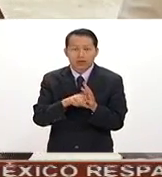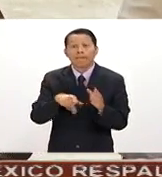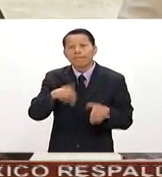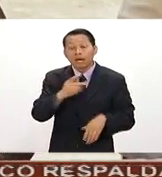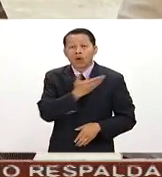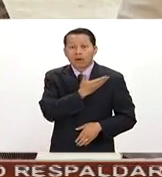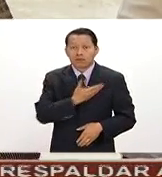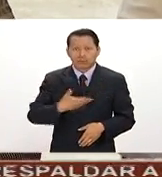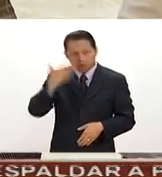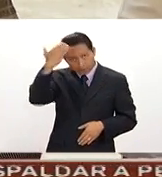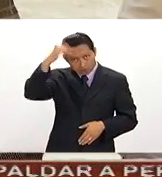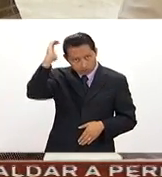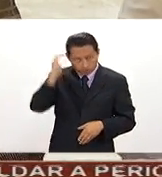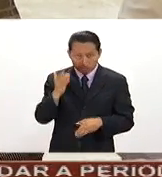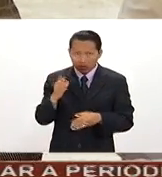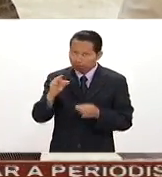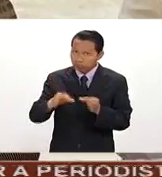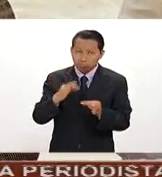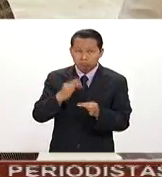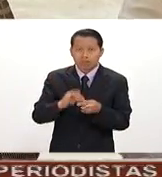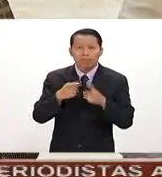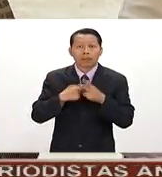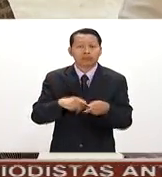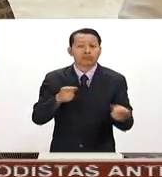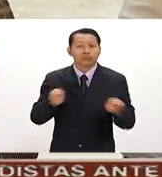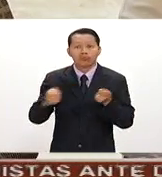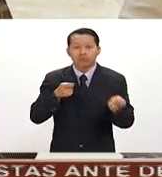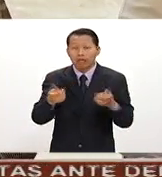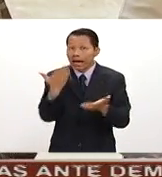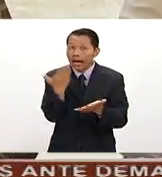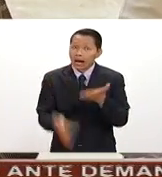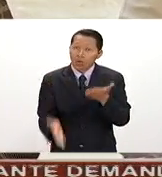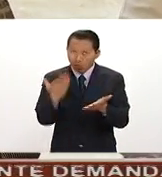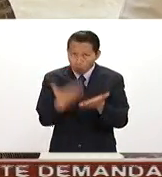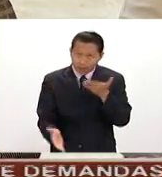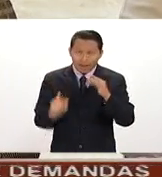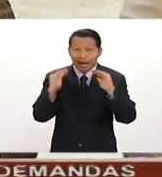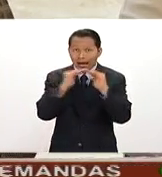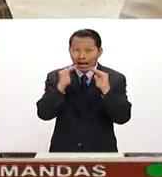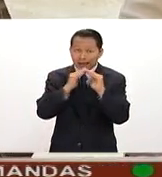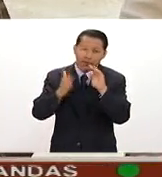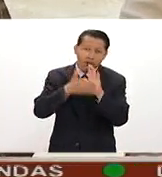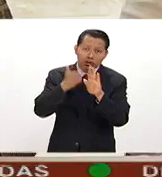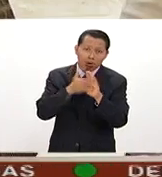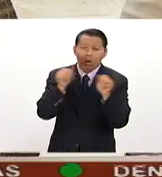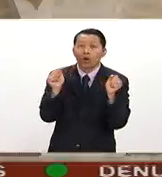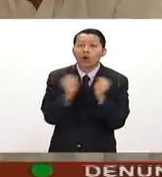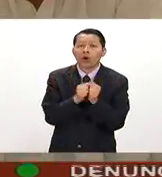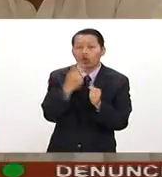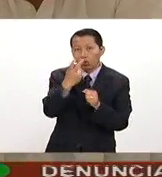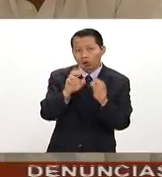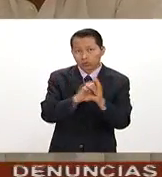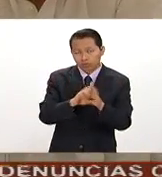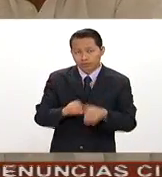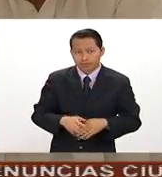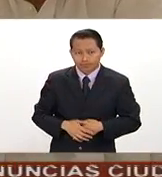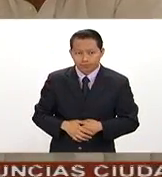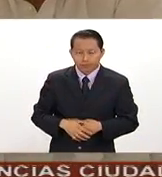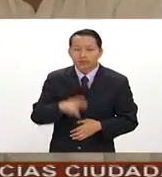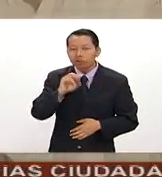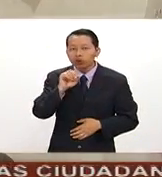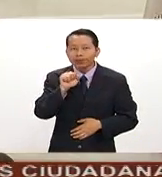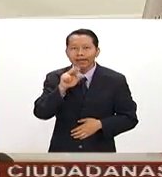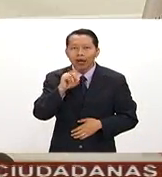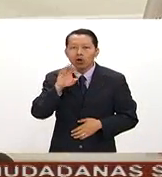presidente Enrique Peña Nieto, de ninguna manera se construyen casas con una sola habitación. Rosario